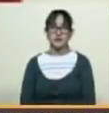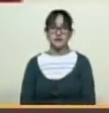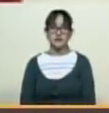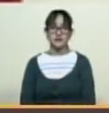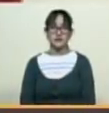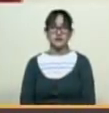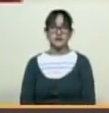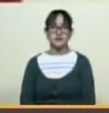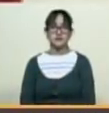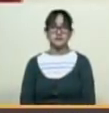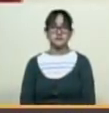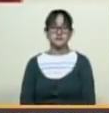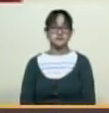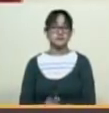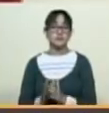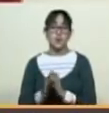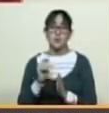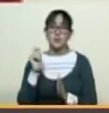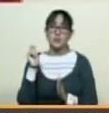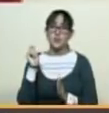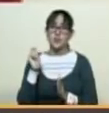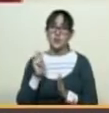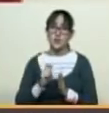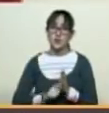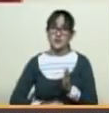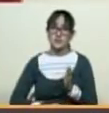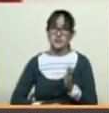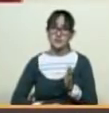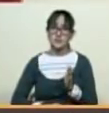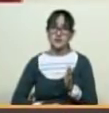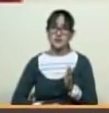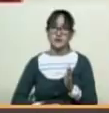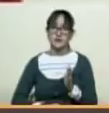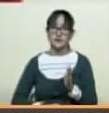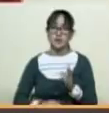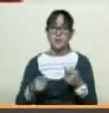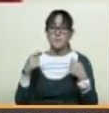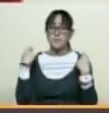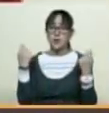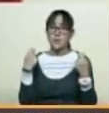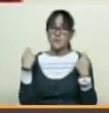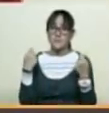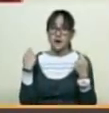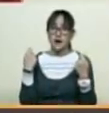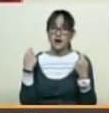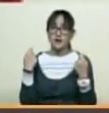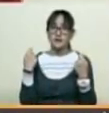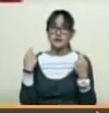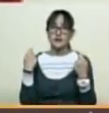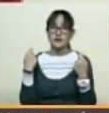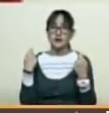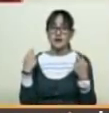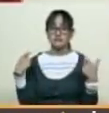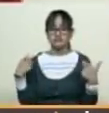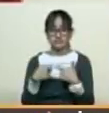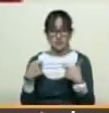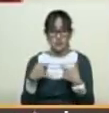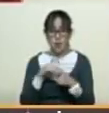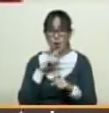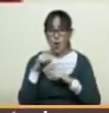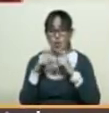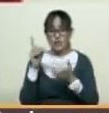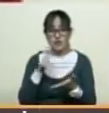estos, está prohibido absolutamente hacer propaganda que promueva la guerra,